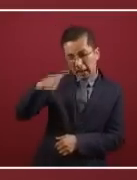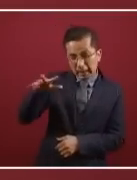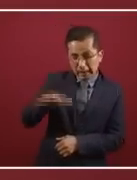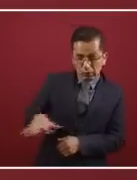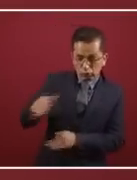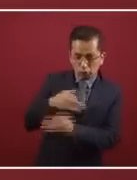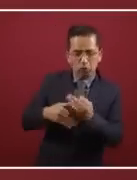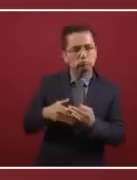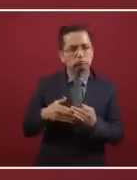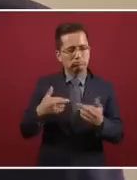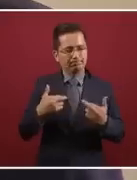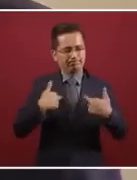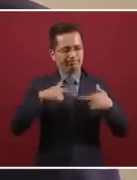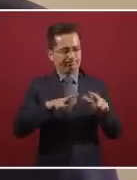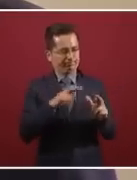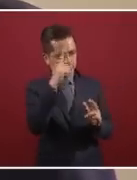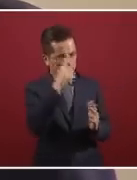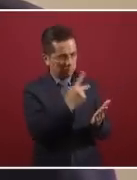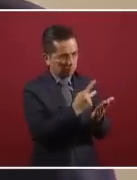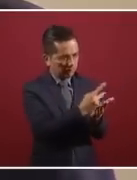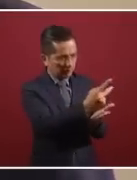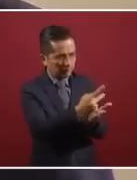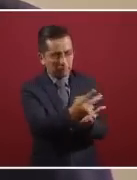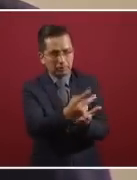Vamos a que tengan